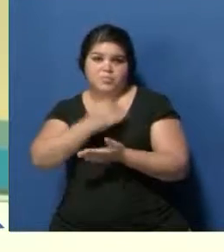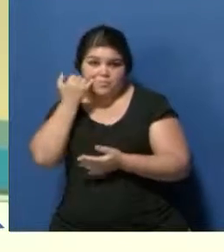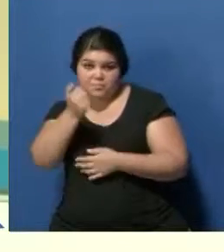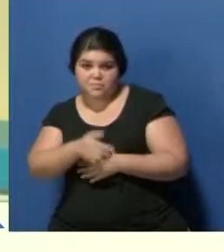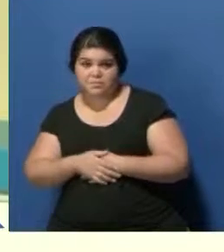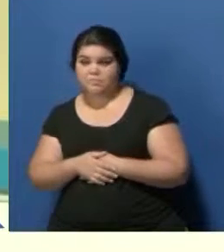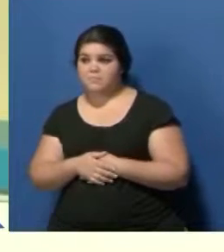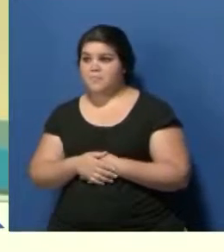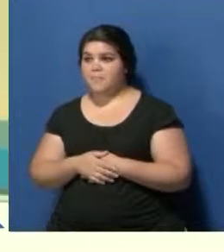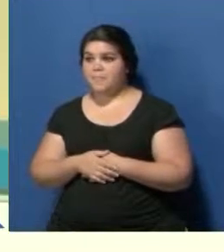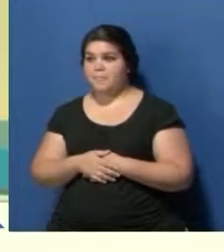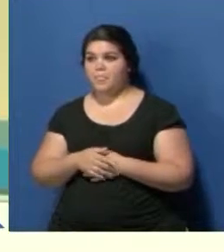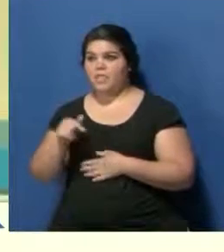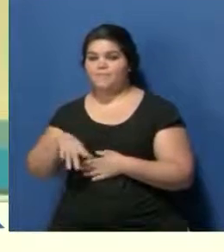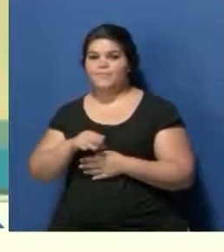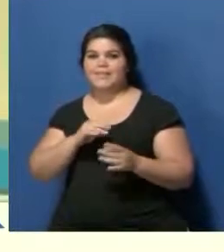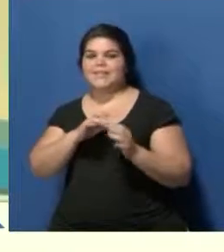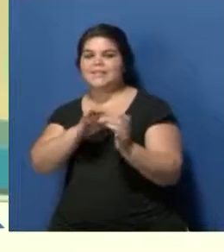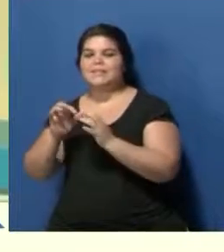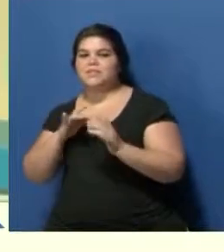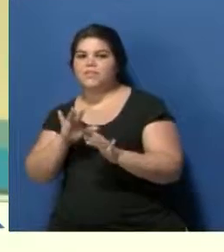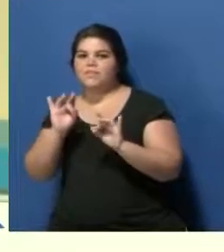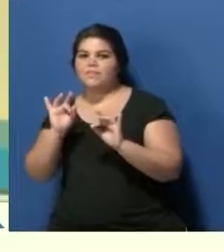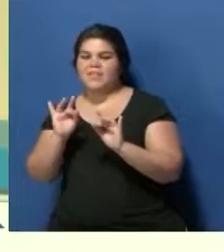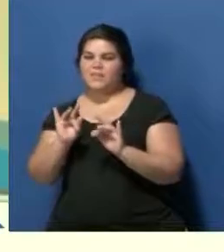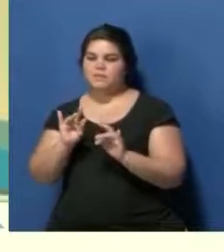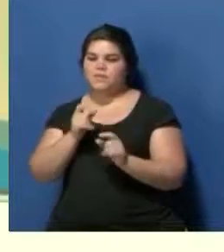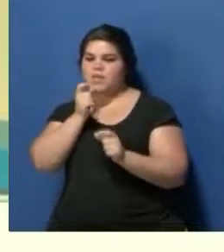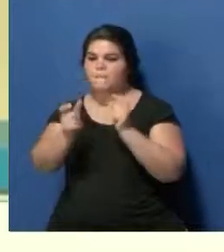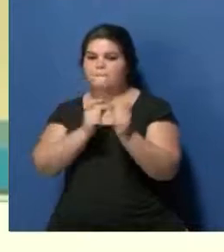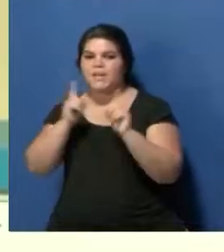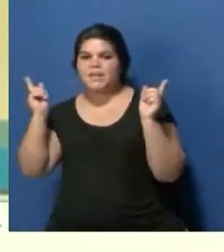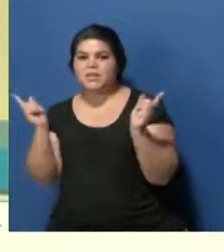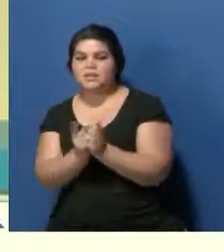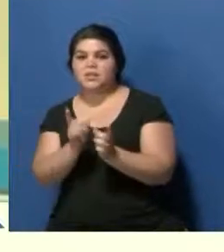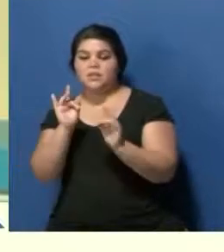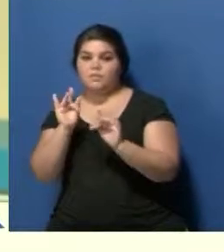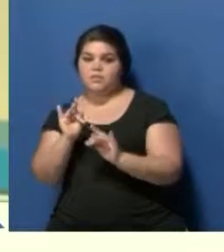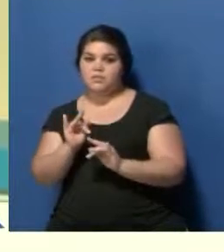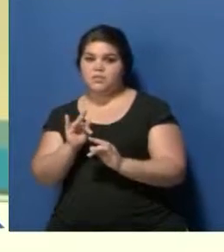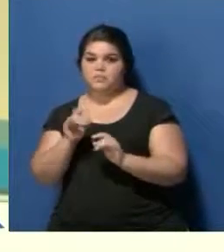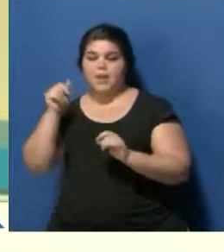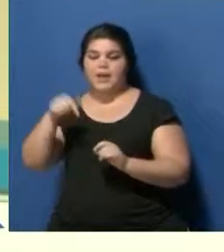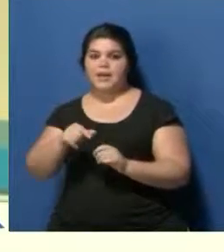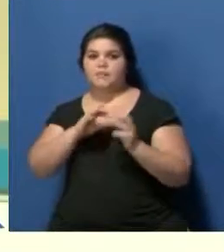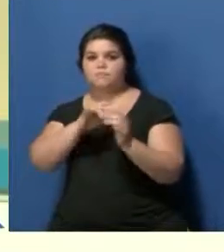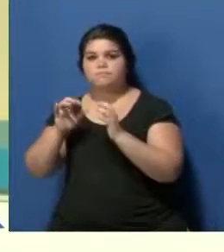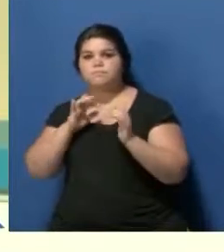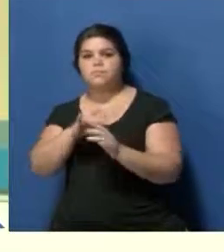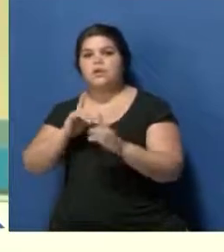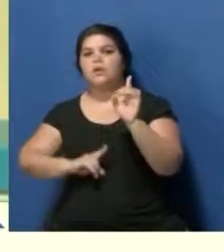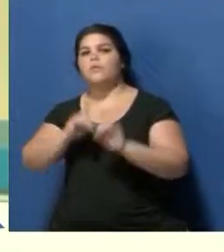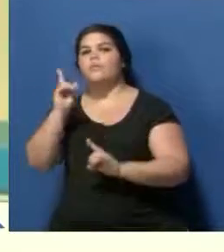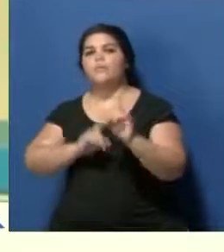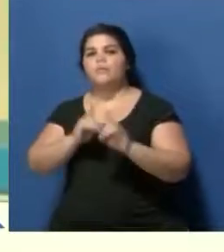Debate difícil de resumir en pocas palabras, porque estamos hablando, para ponerlo claramente, del debate de lo que se